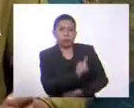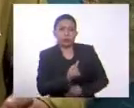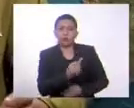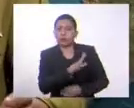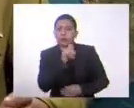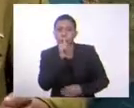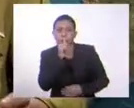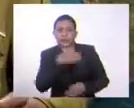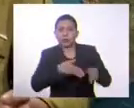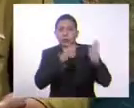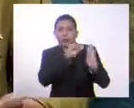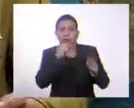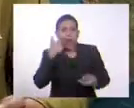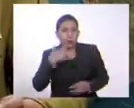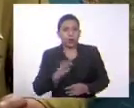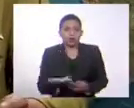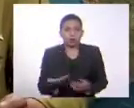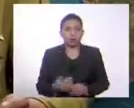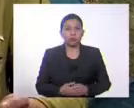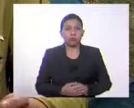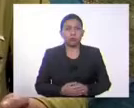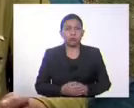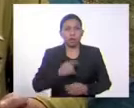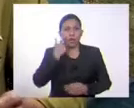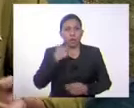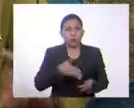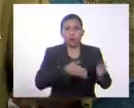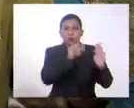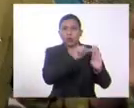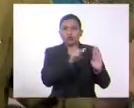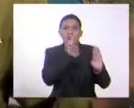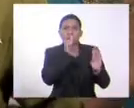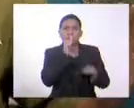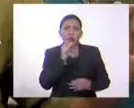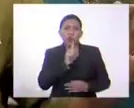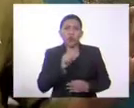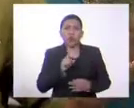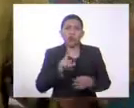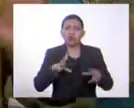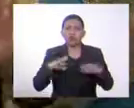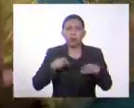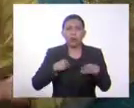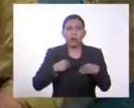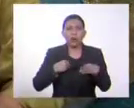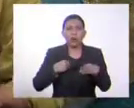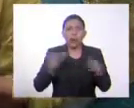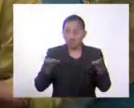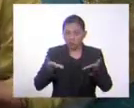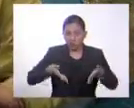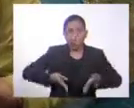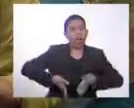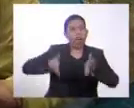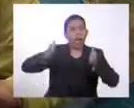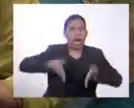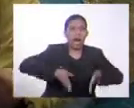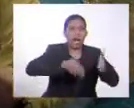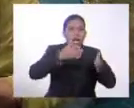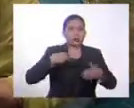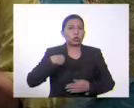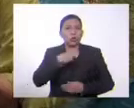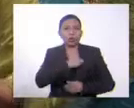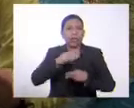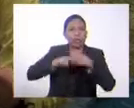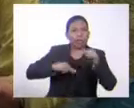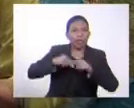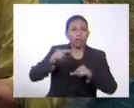construir carreteras, no está interesado en construir hospitales? Entonces dice, esperen, en la sociedad civil vamos a encontrar todos